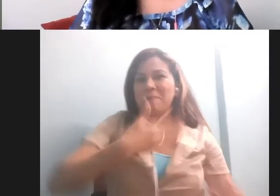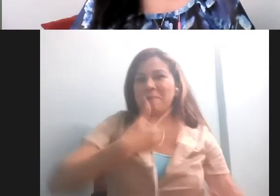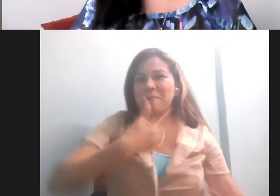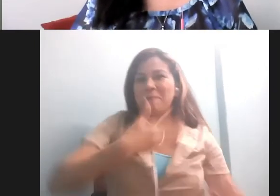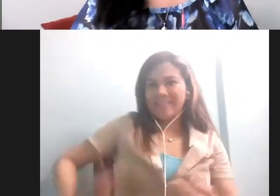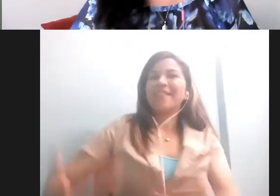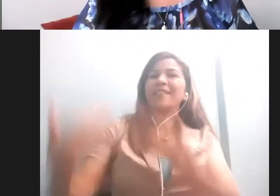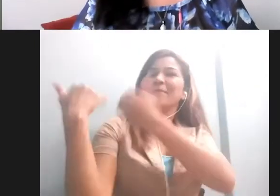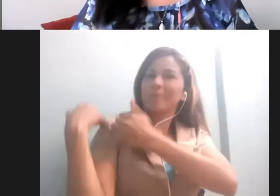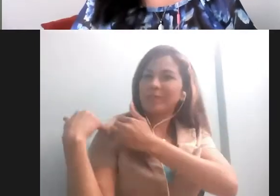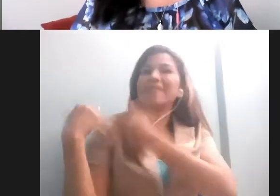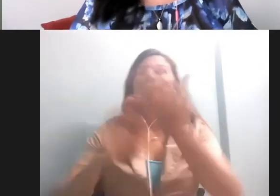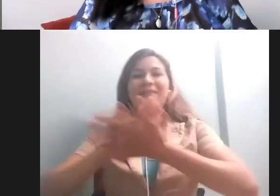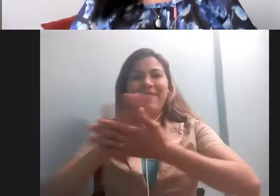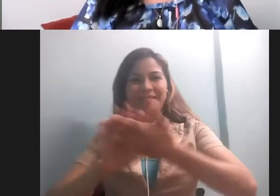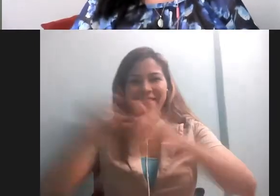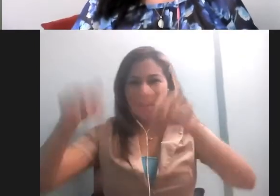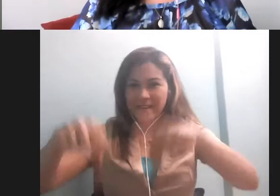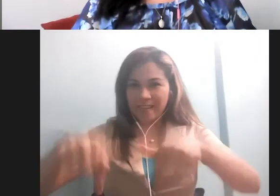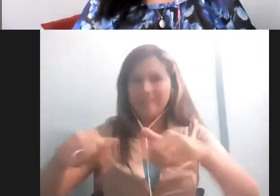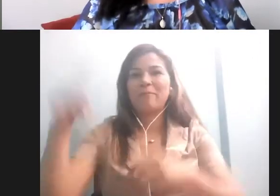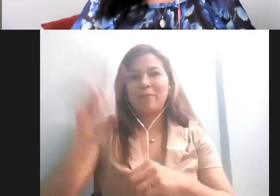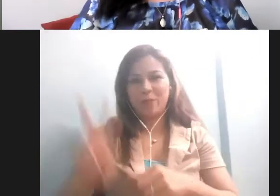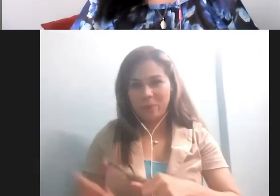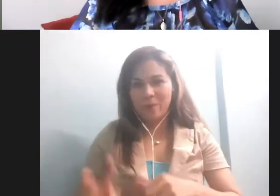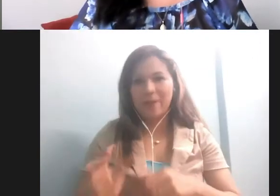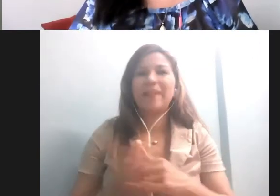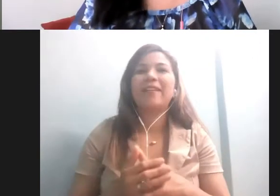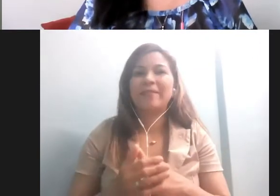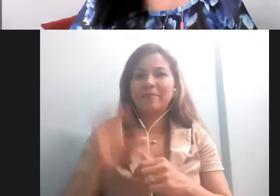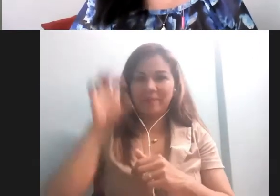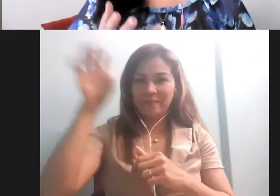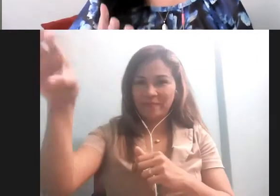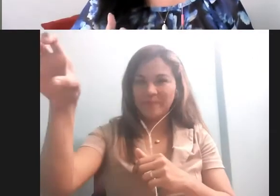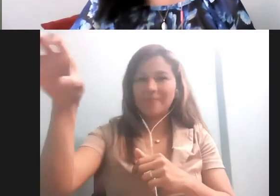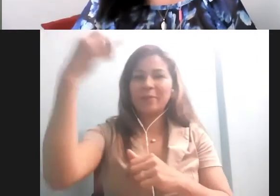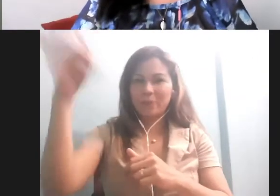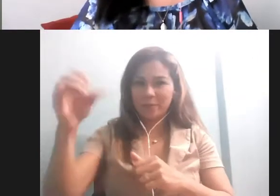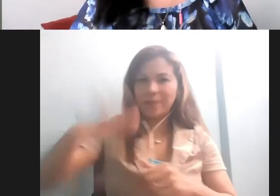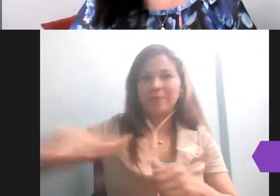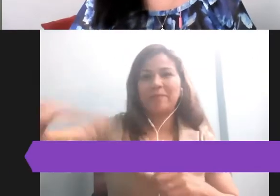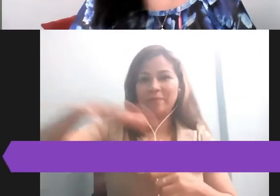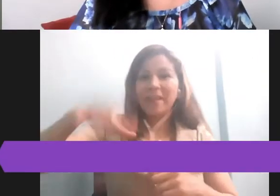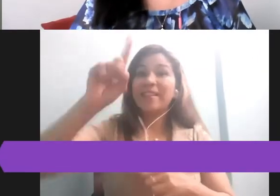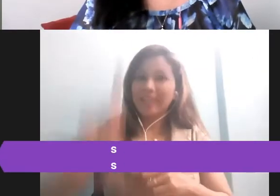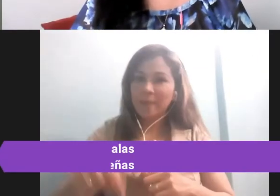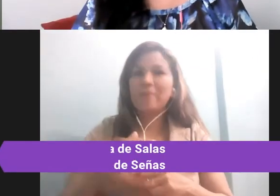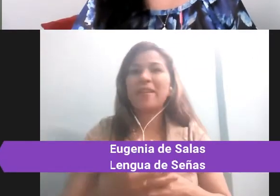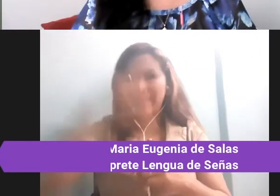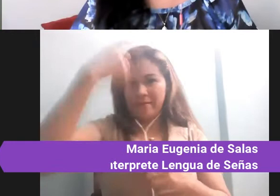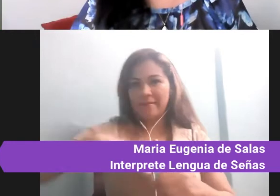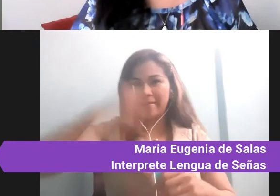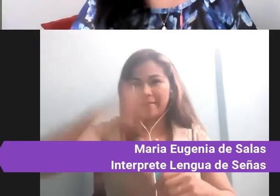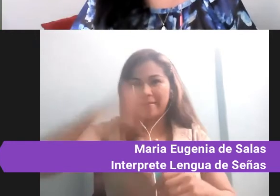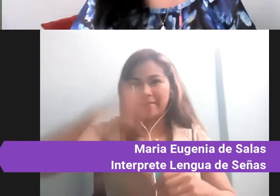Señas Venezolana y Guías Intérpretes de la Región Occidental, ACIDBEN. También nos acompaña María Eugenia Montiel de Salas, que va a